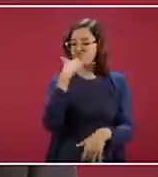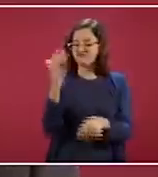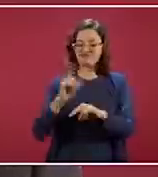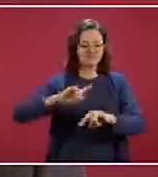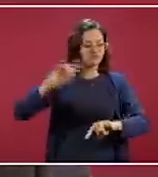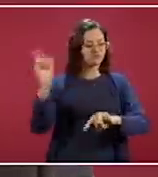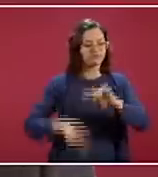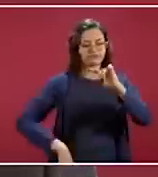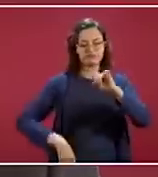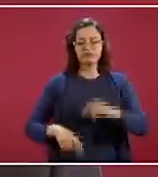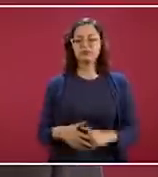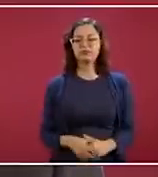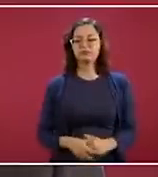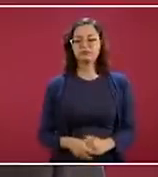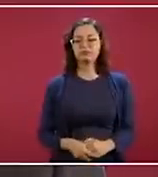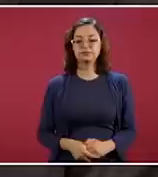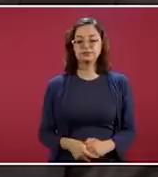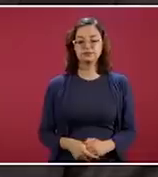y